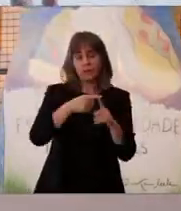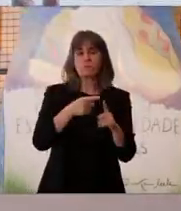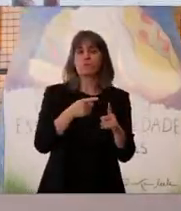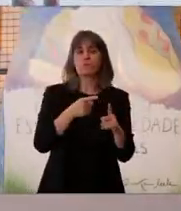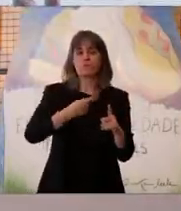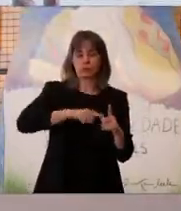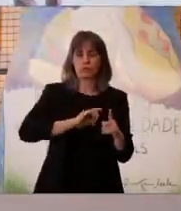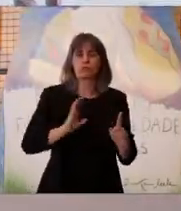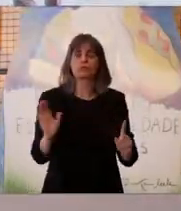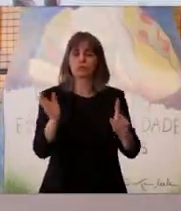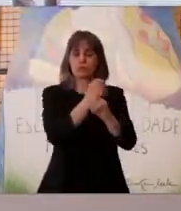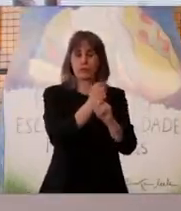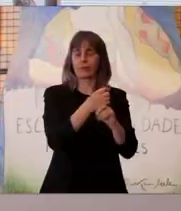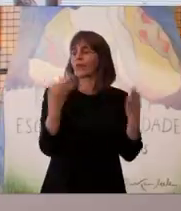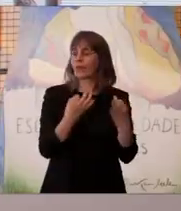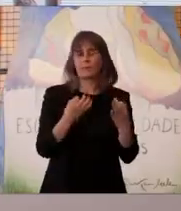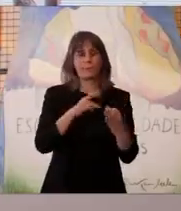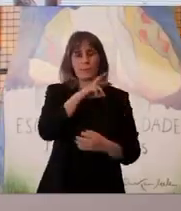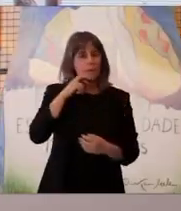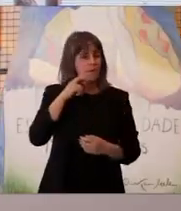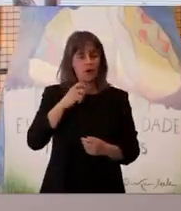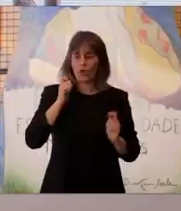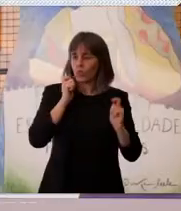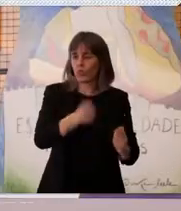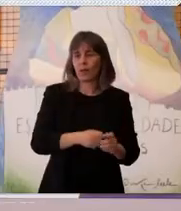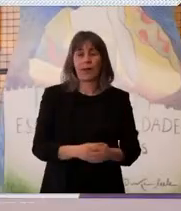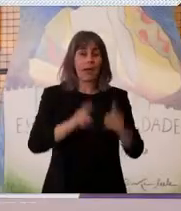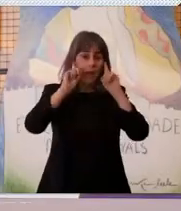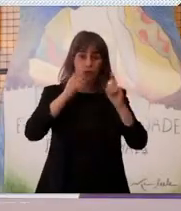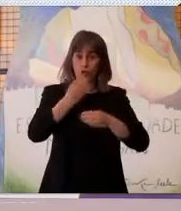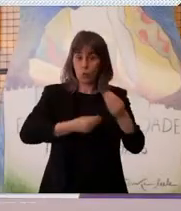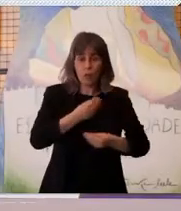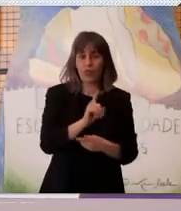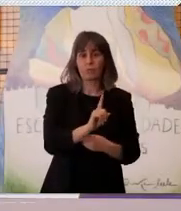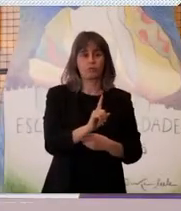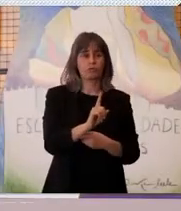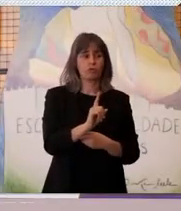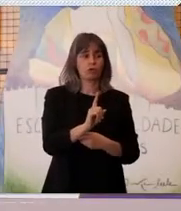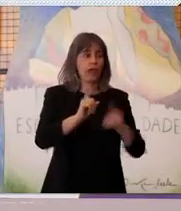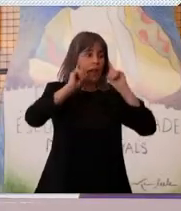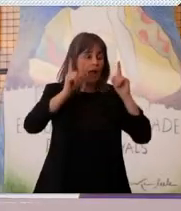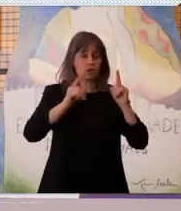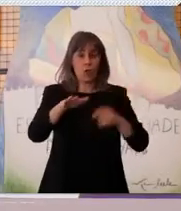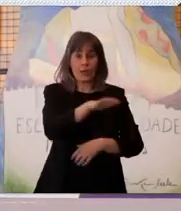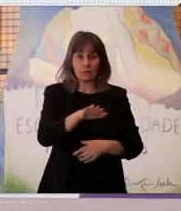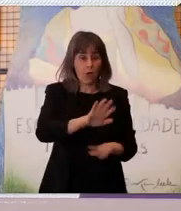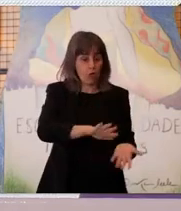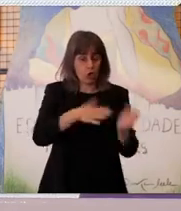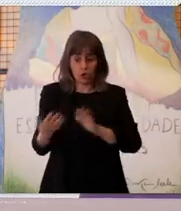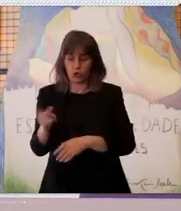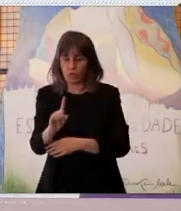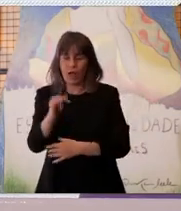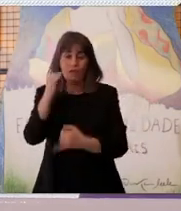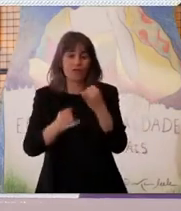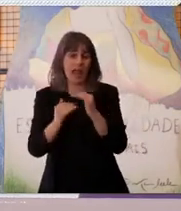alcanzar de algún si no revalorizamos eso y si no transformamos ese espacio realmente la igualdad